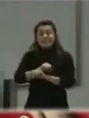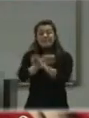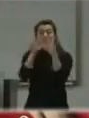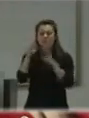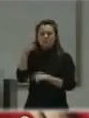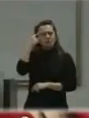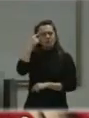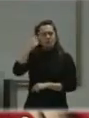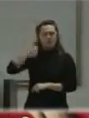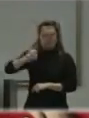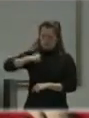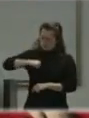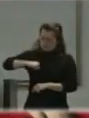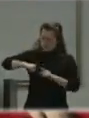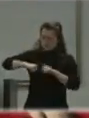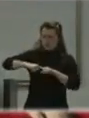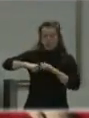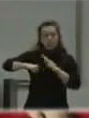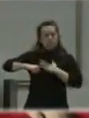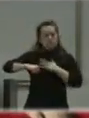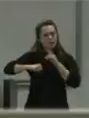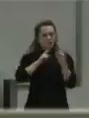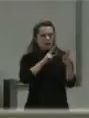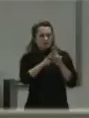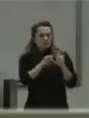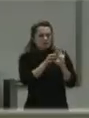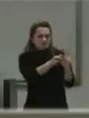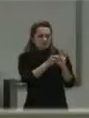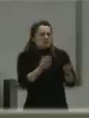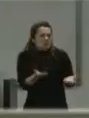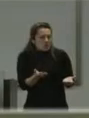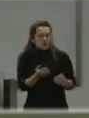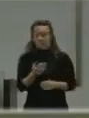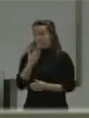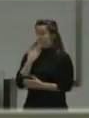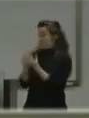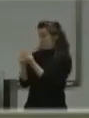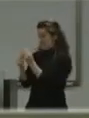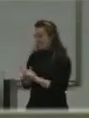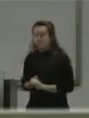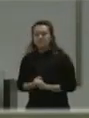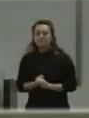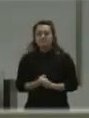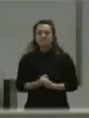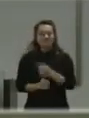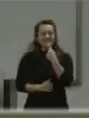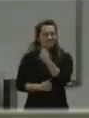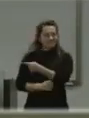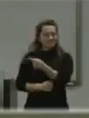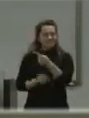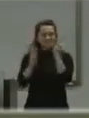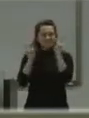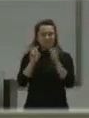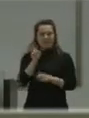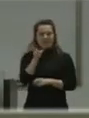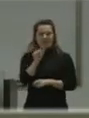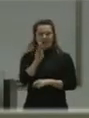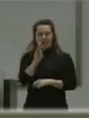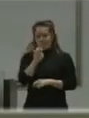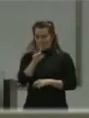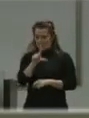mis derechos frente a una relación bien muchas gracias otro de los temas que ya tú mencionaste Gabriel que es el tema